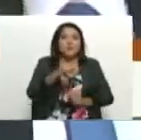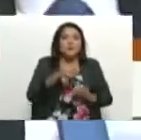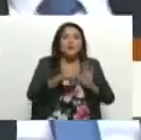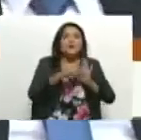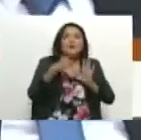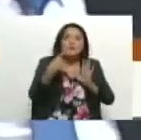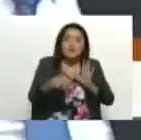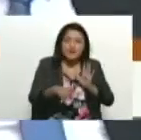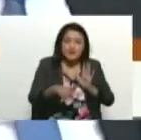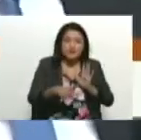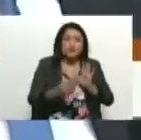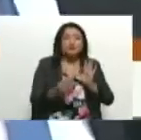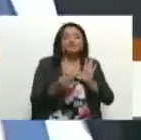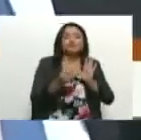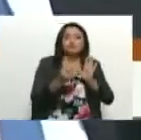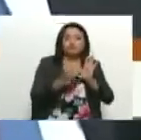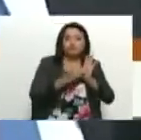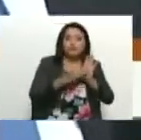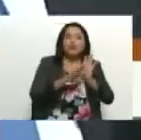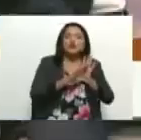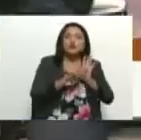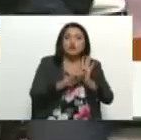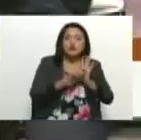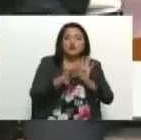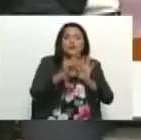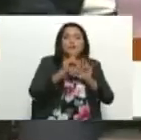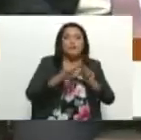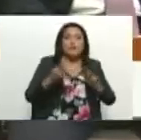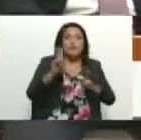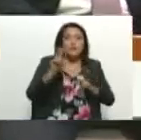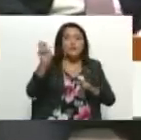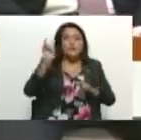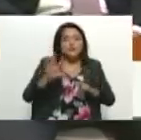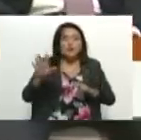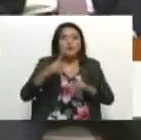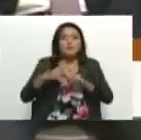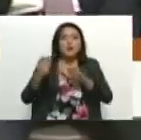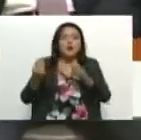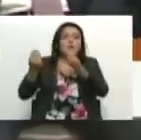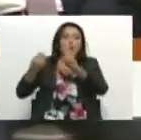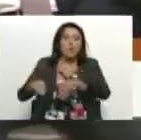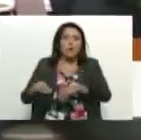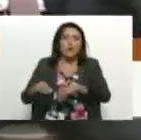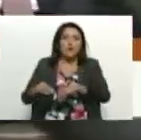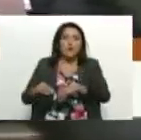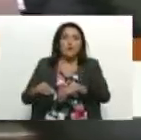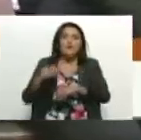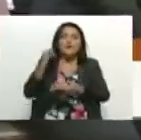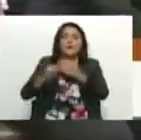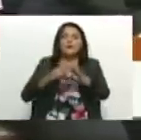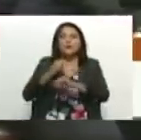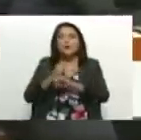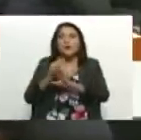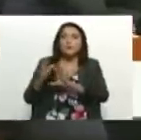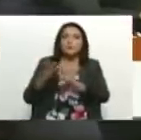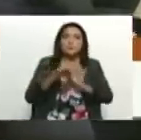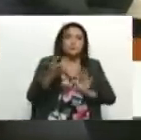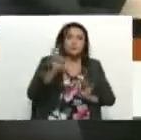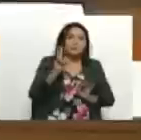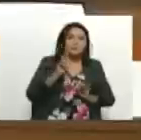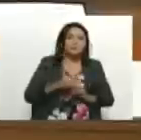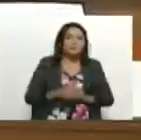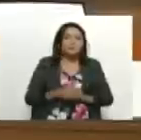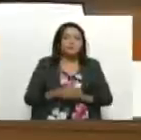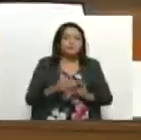en la Constitución de la República Bolivariana de Venezuela y los tratados internacionales ratificados por la República. El tercer